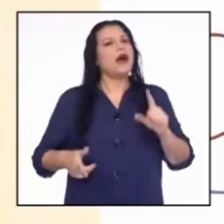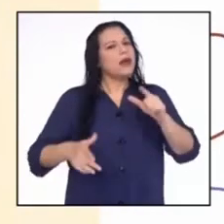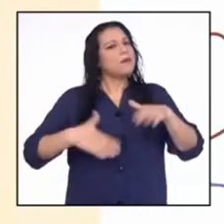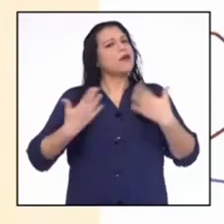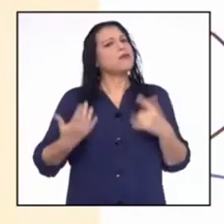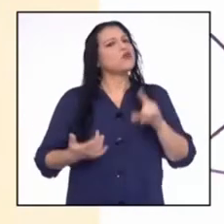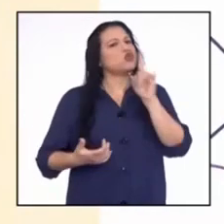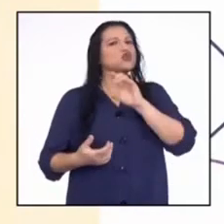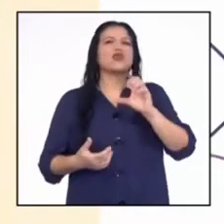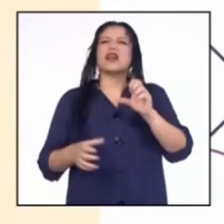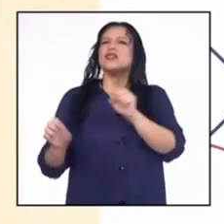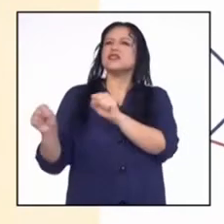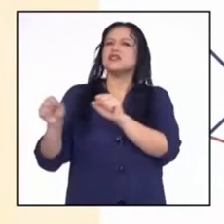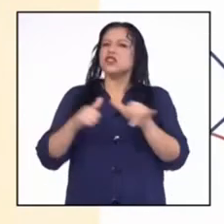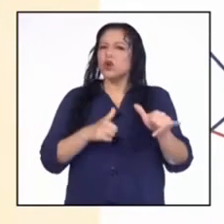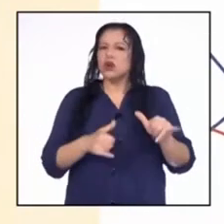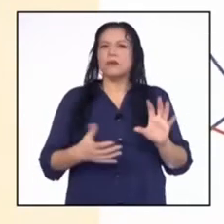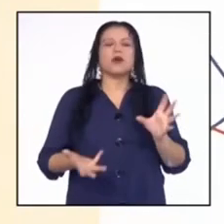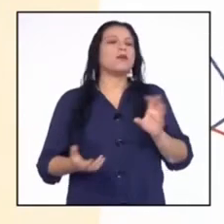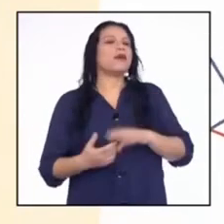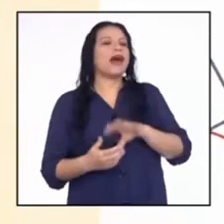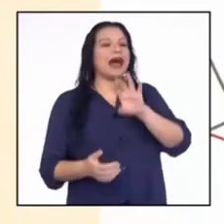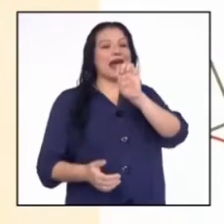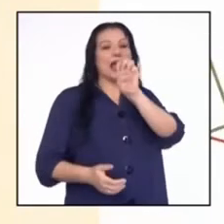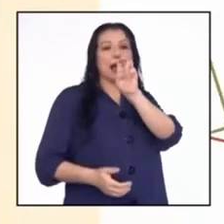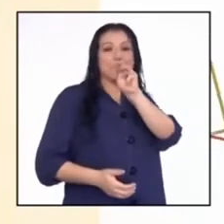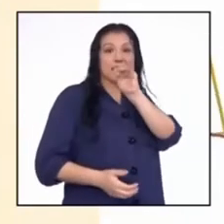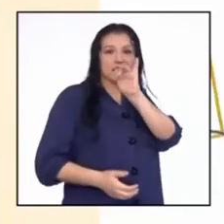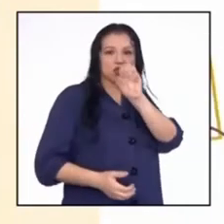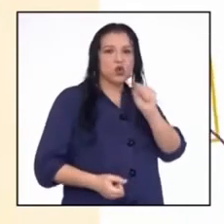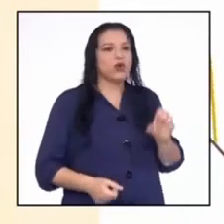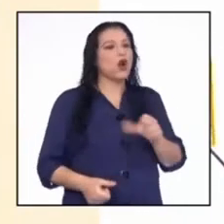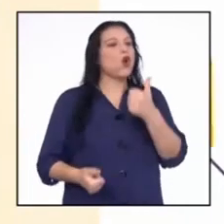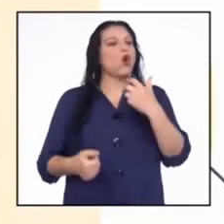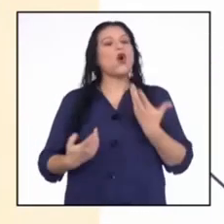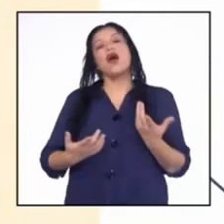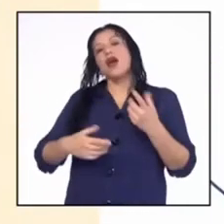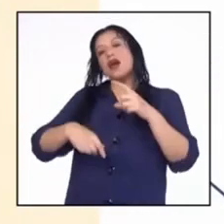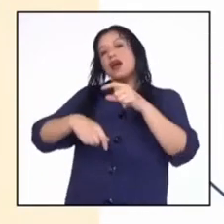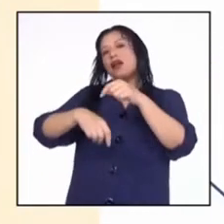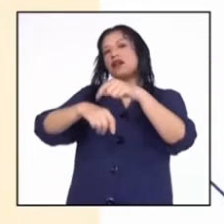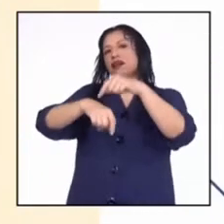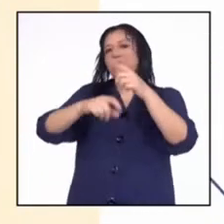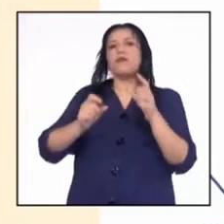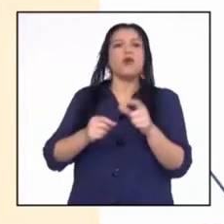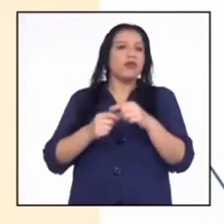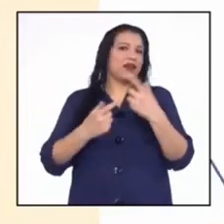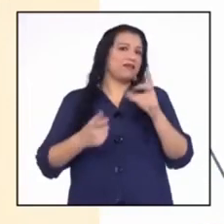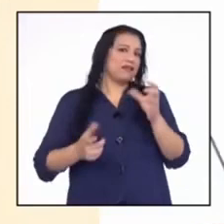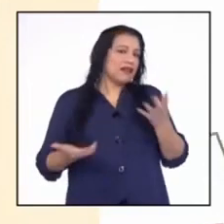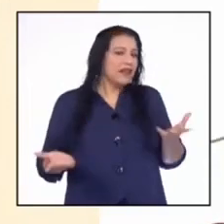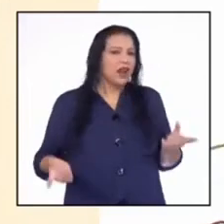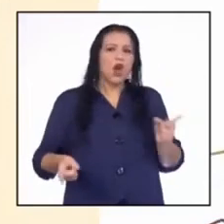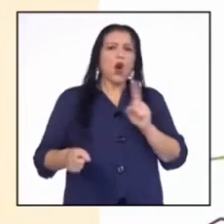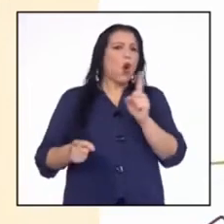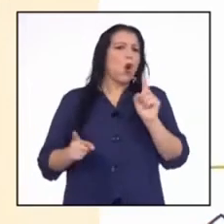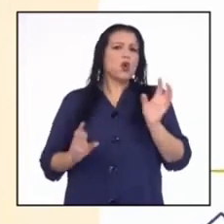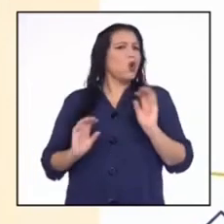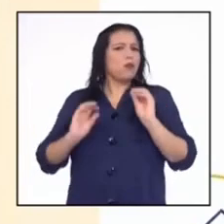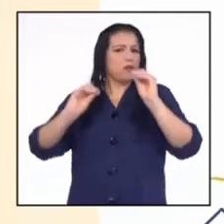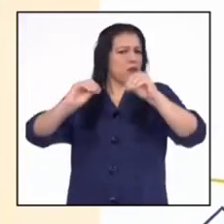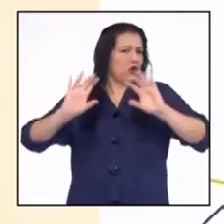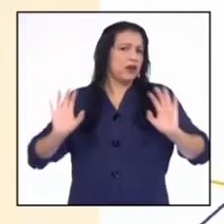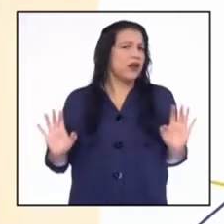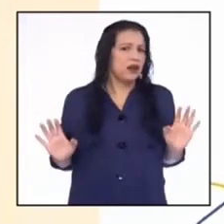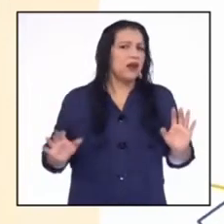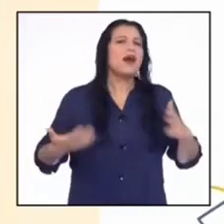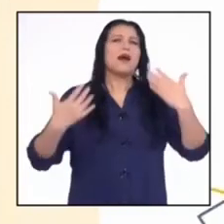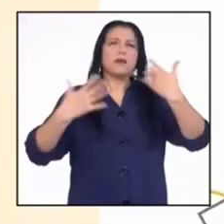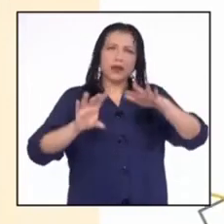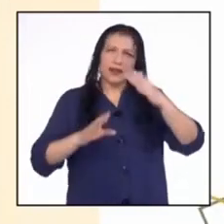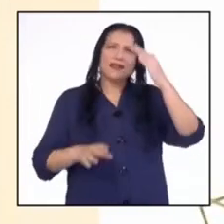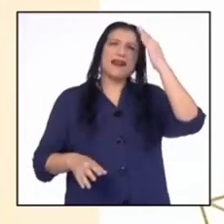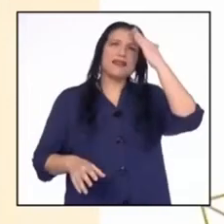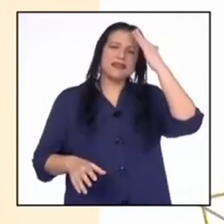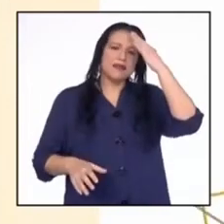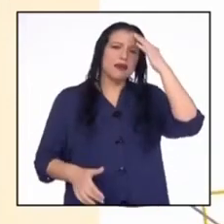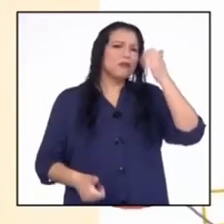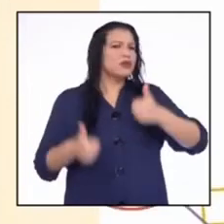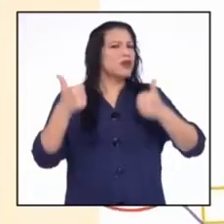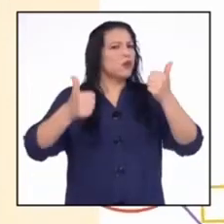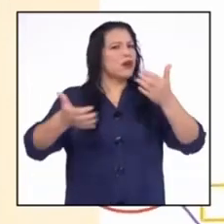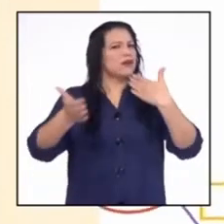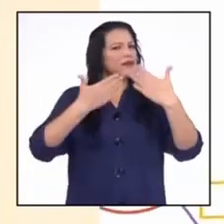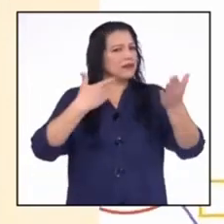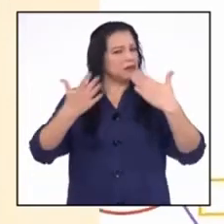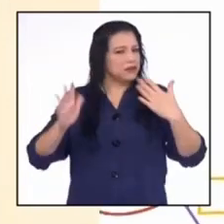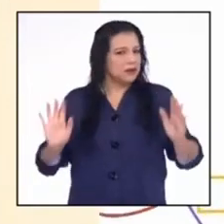usar sinónimos como la emisora o espacio radial o simplemente no mencionarlo porque ya sabemos a lo que